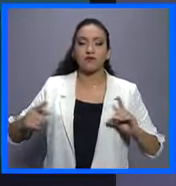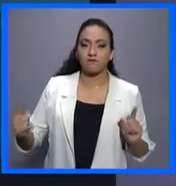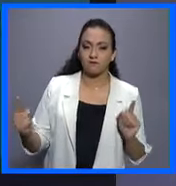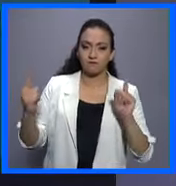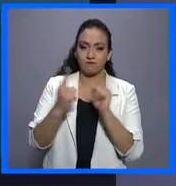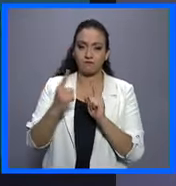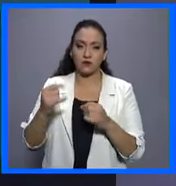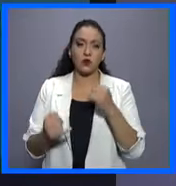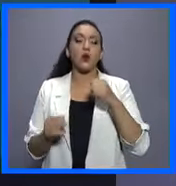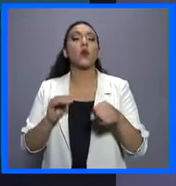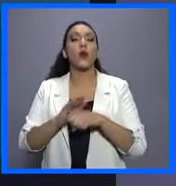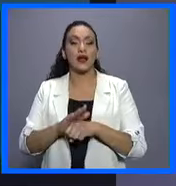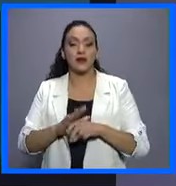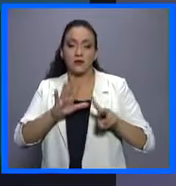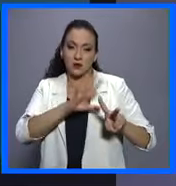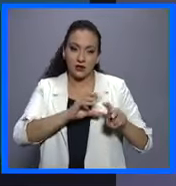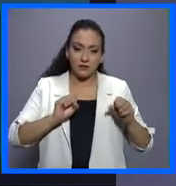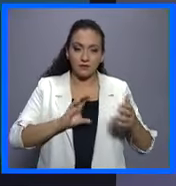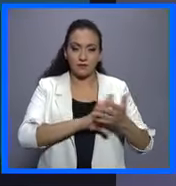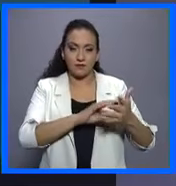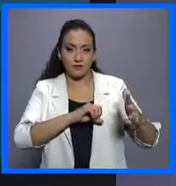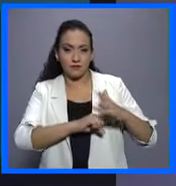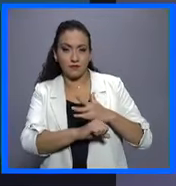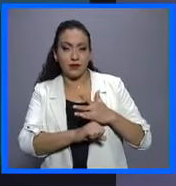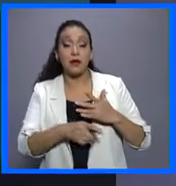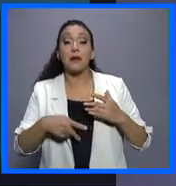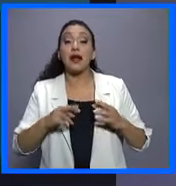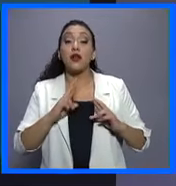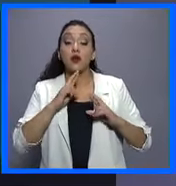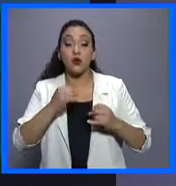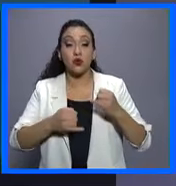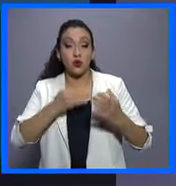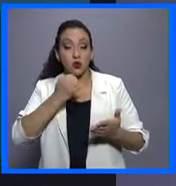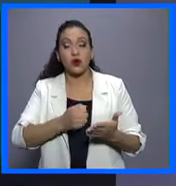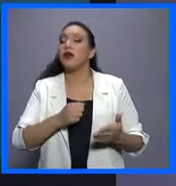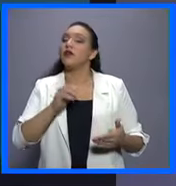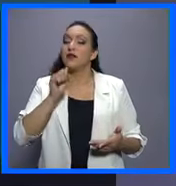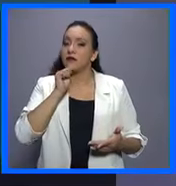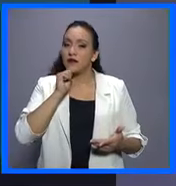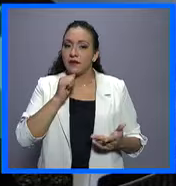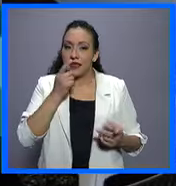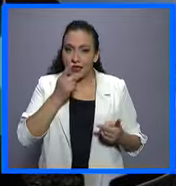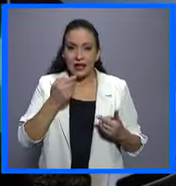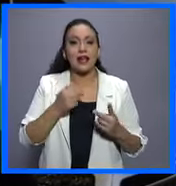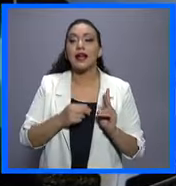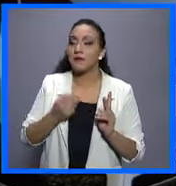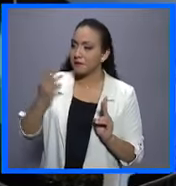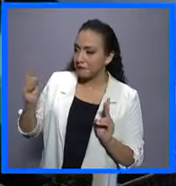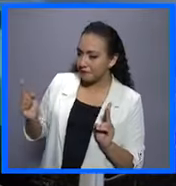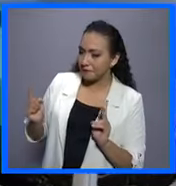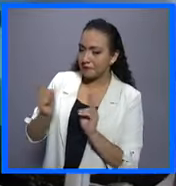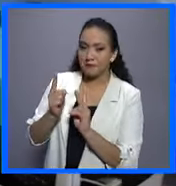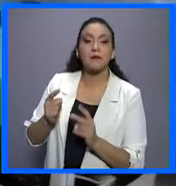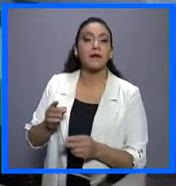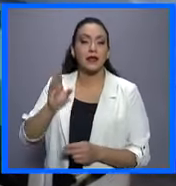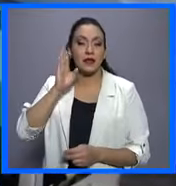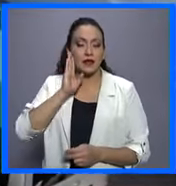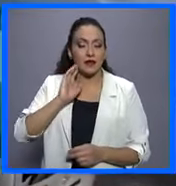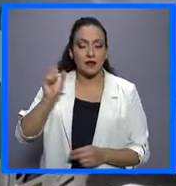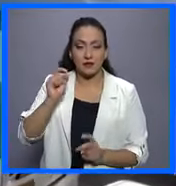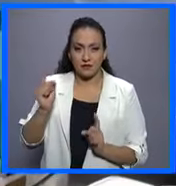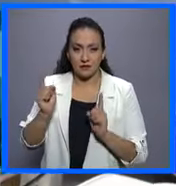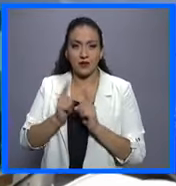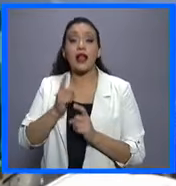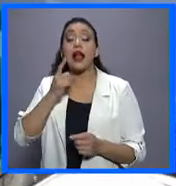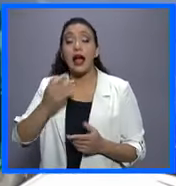pública en torno a la prisión preventiva oficiosa antes de que el caso sea abordado en el Pleno. Los solicitantes recibieron una sentencia